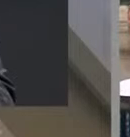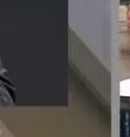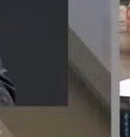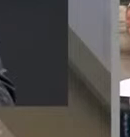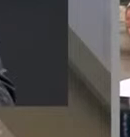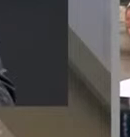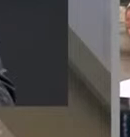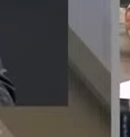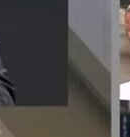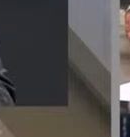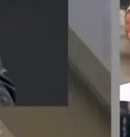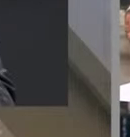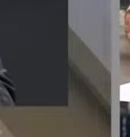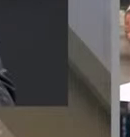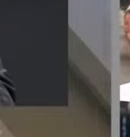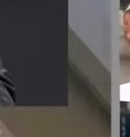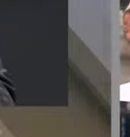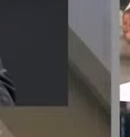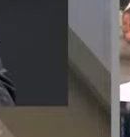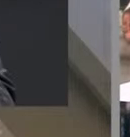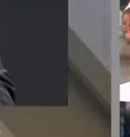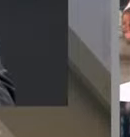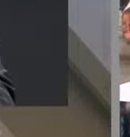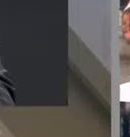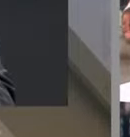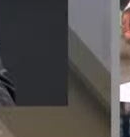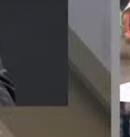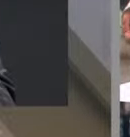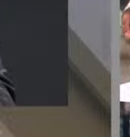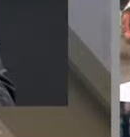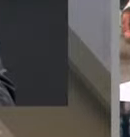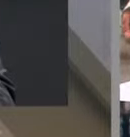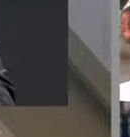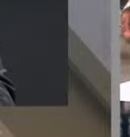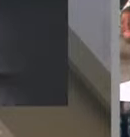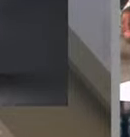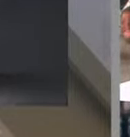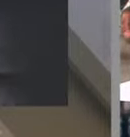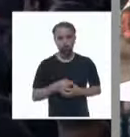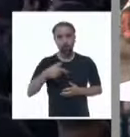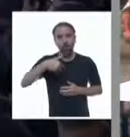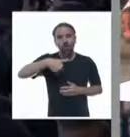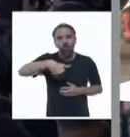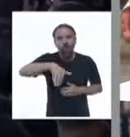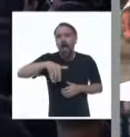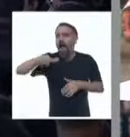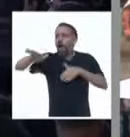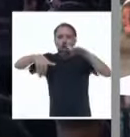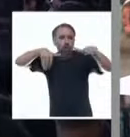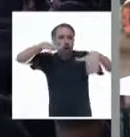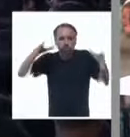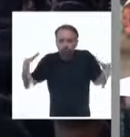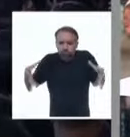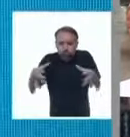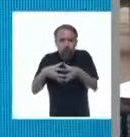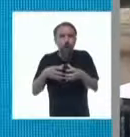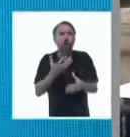para el bien común de todos nosotros, el ministro de Economía de la devaluación, de los saqueos, de la inflación del